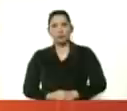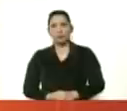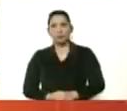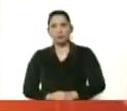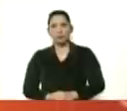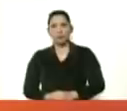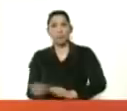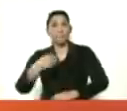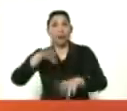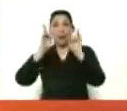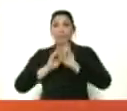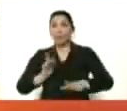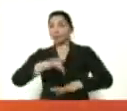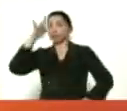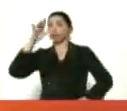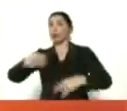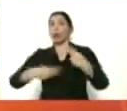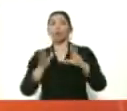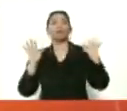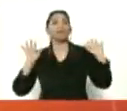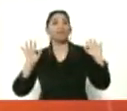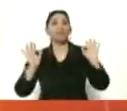más limpia que nunca.